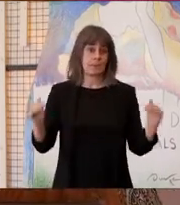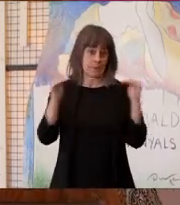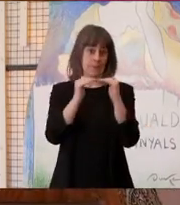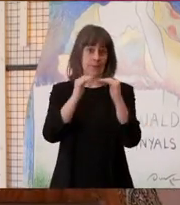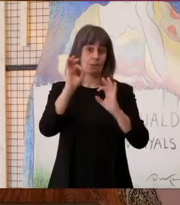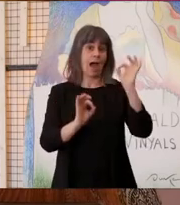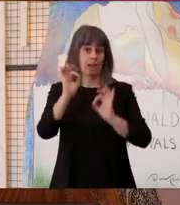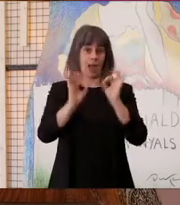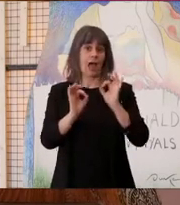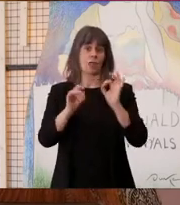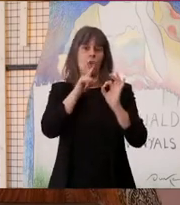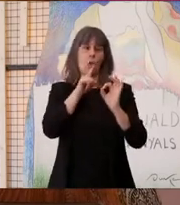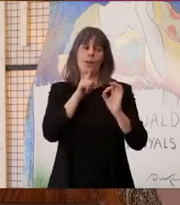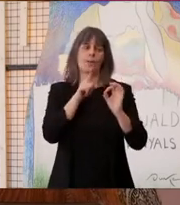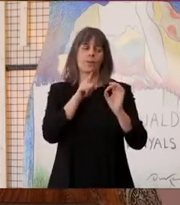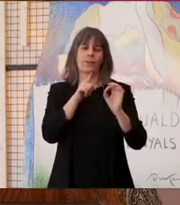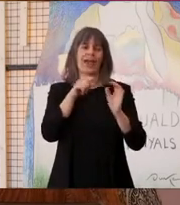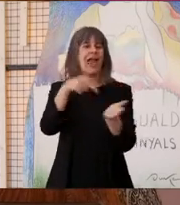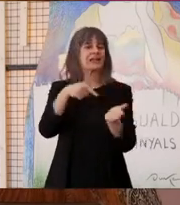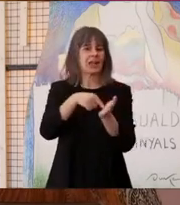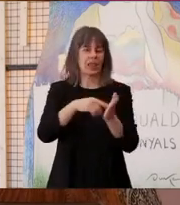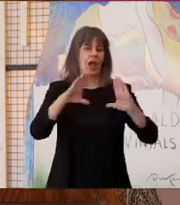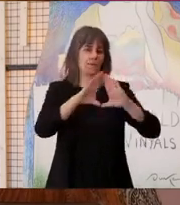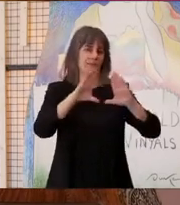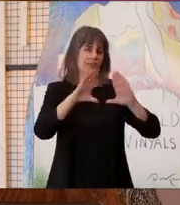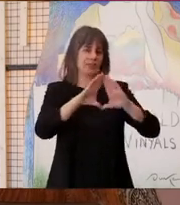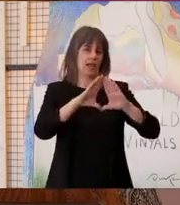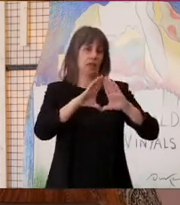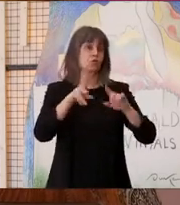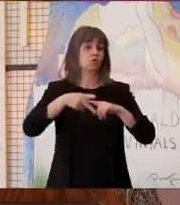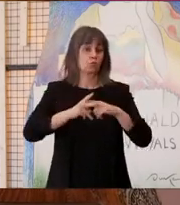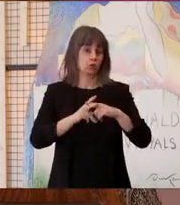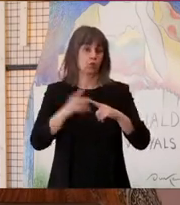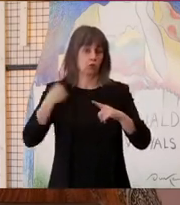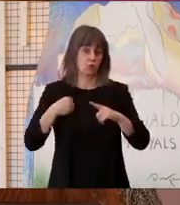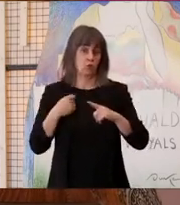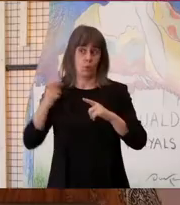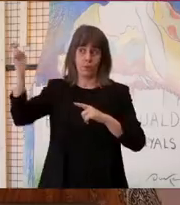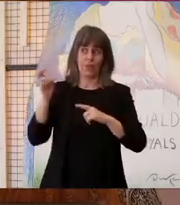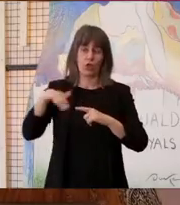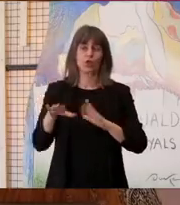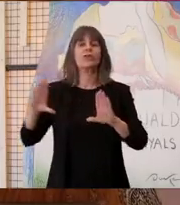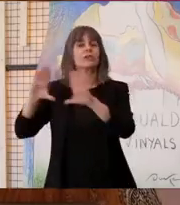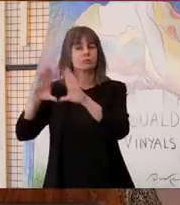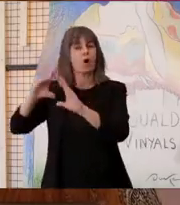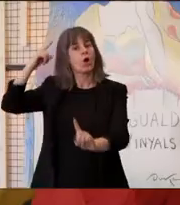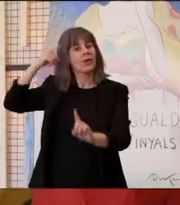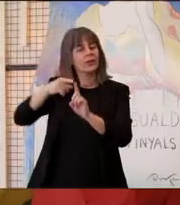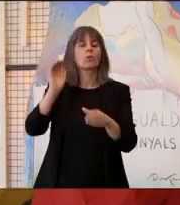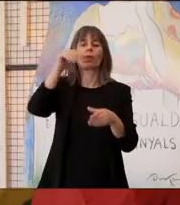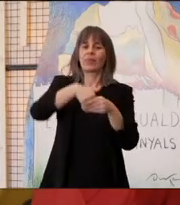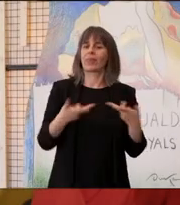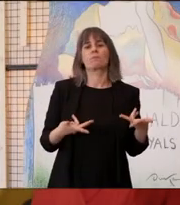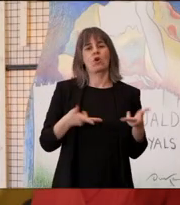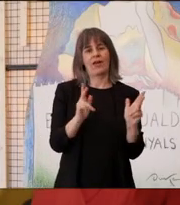feminista es una es un instrumento que puso encima de la mesa el feminismo para conseguir la democracia porque si